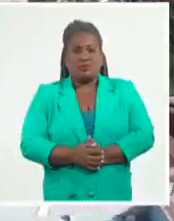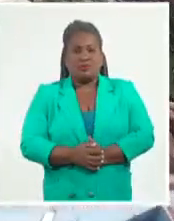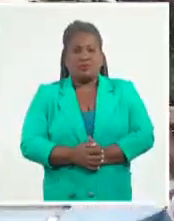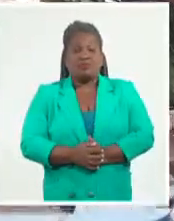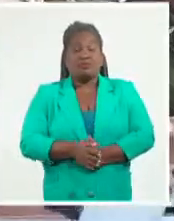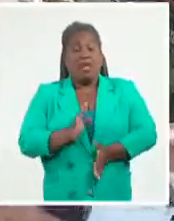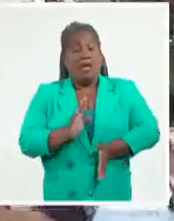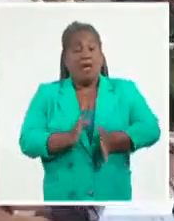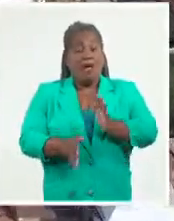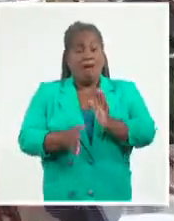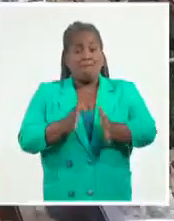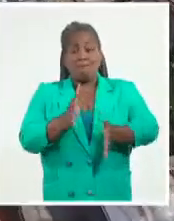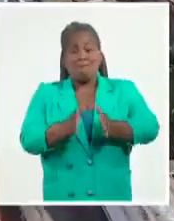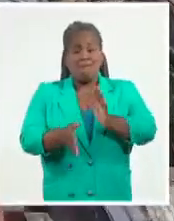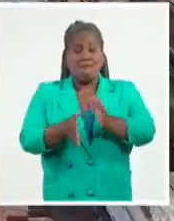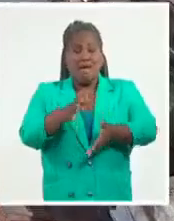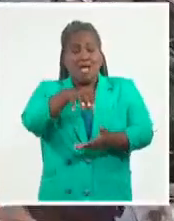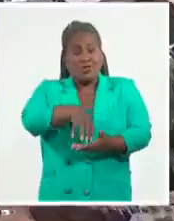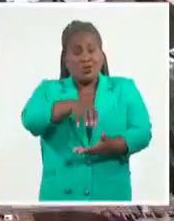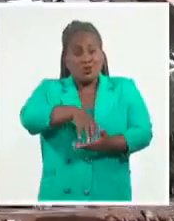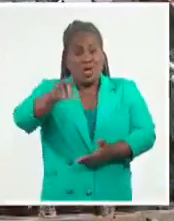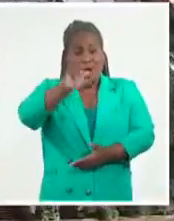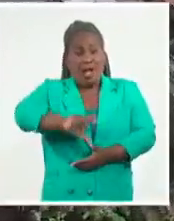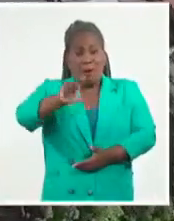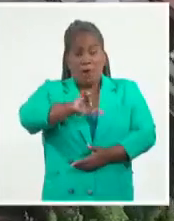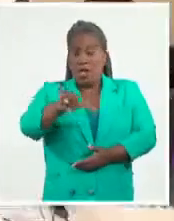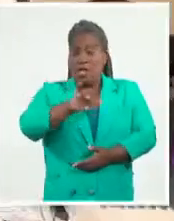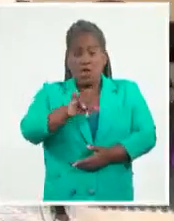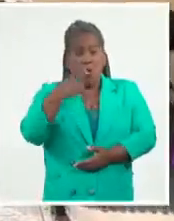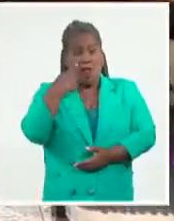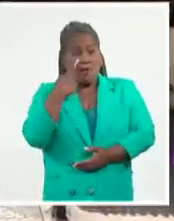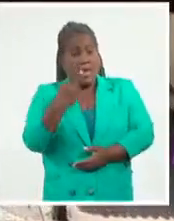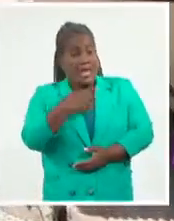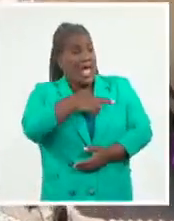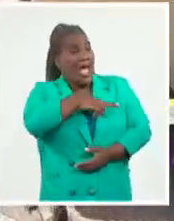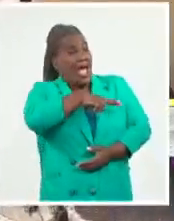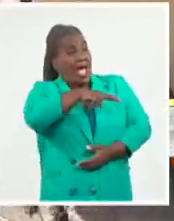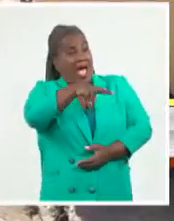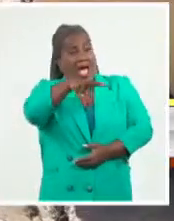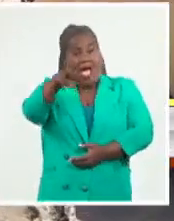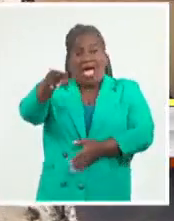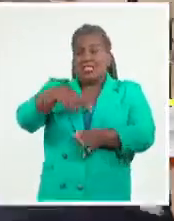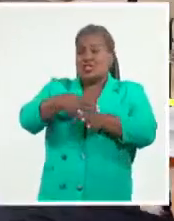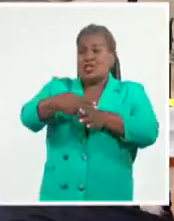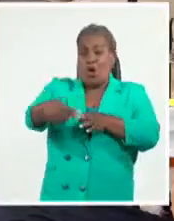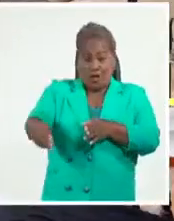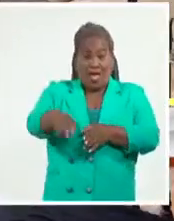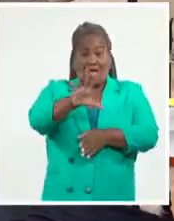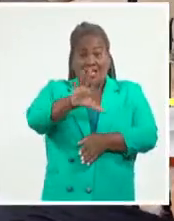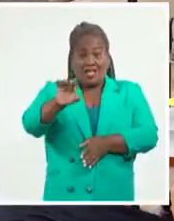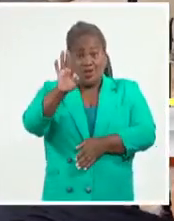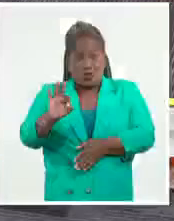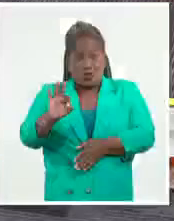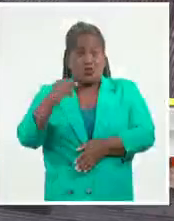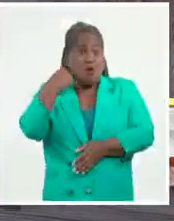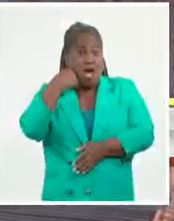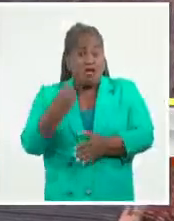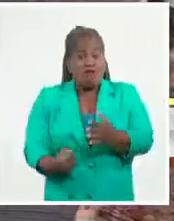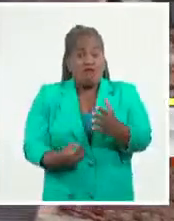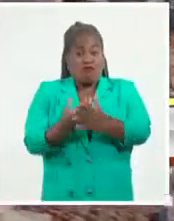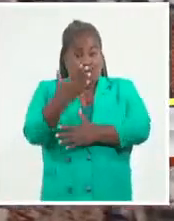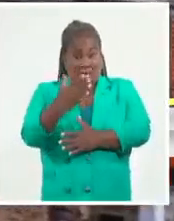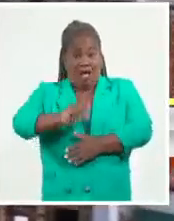Caminar por la ciudad es descubrir su historia y una cultura vital a 508 años de fundada. Atesora